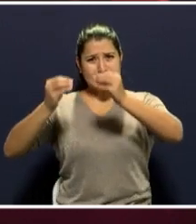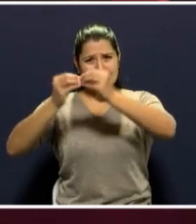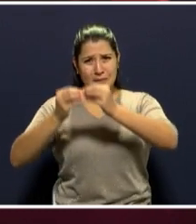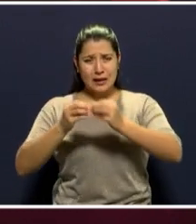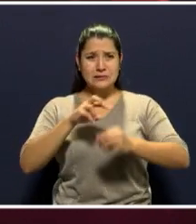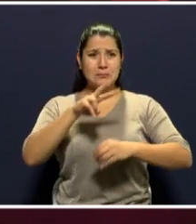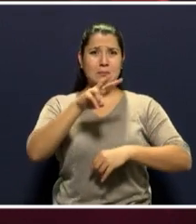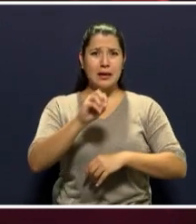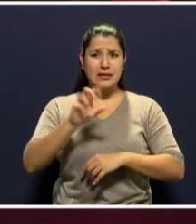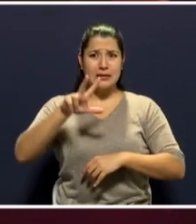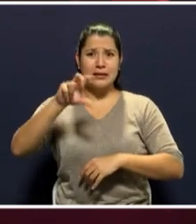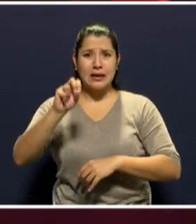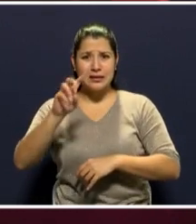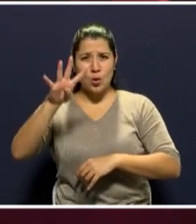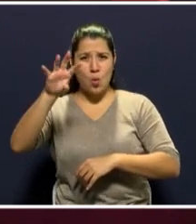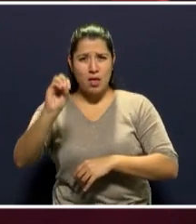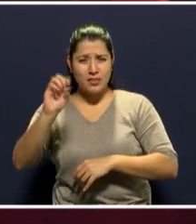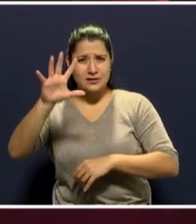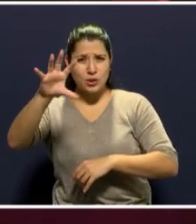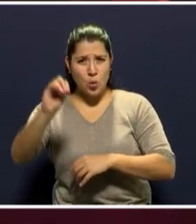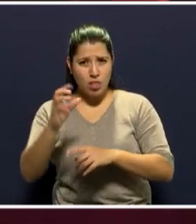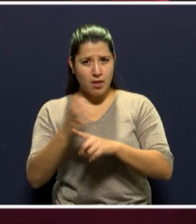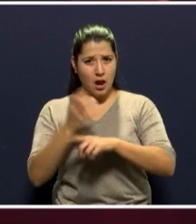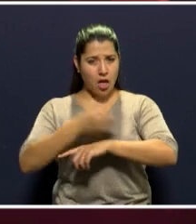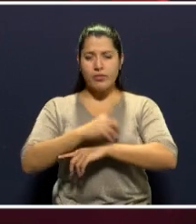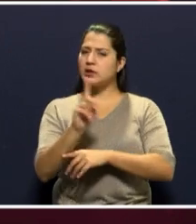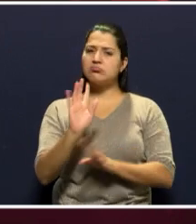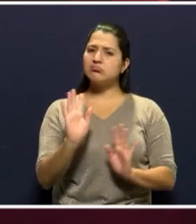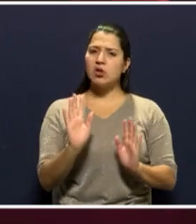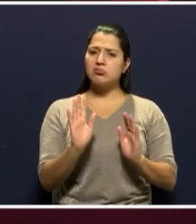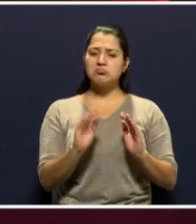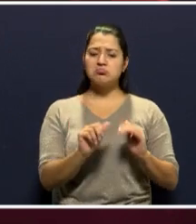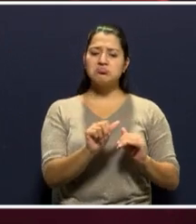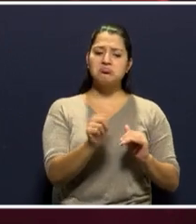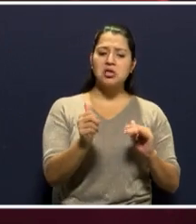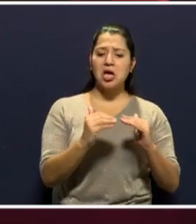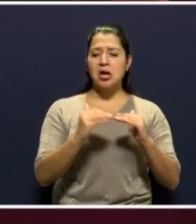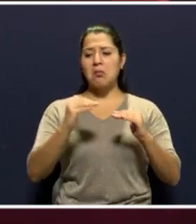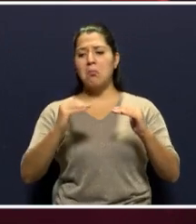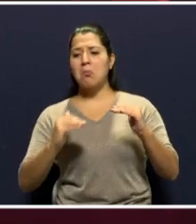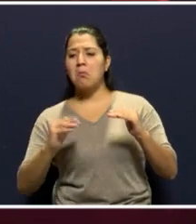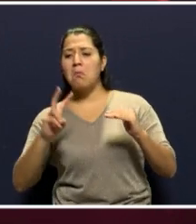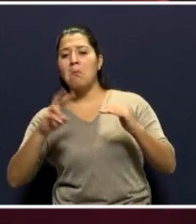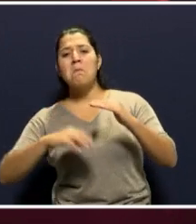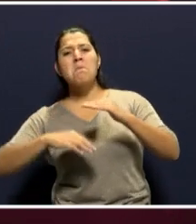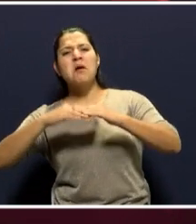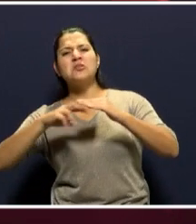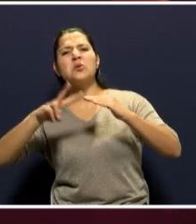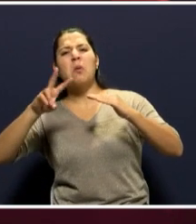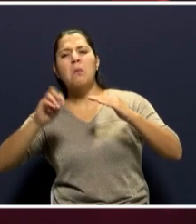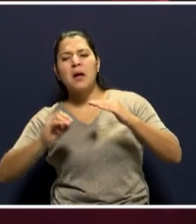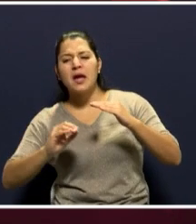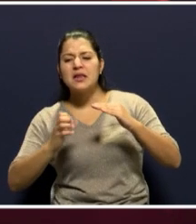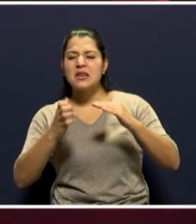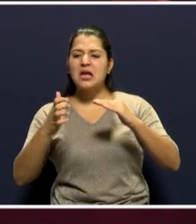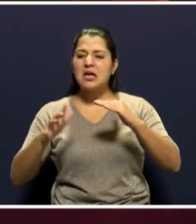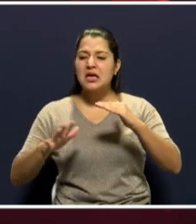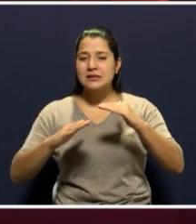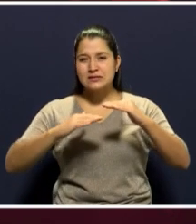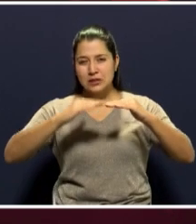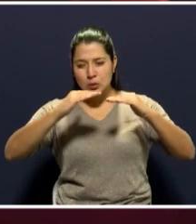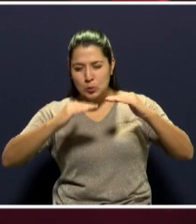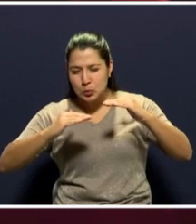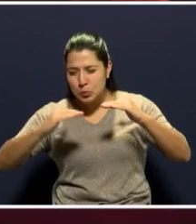son 25. En la gráfica 2 observamos que tenemos un promedio diario de casos de